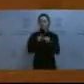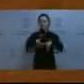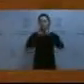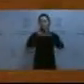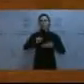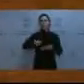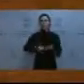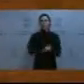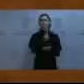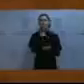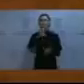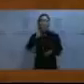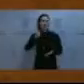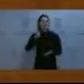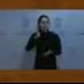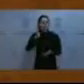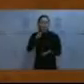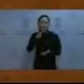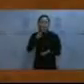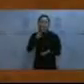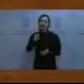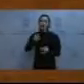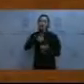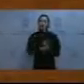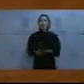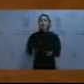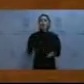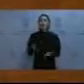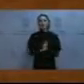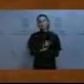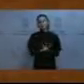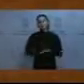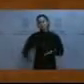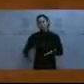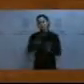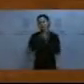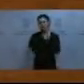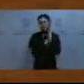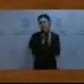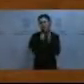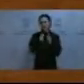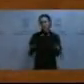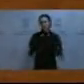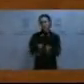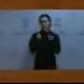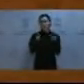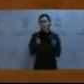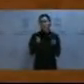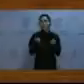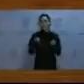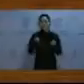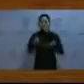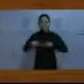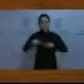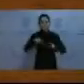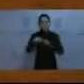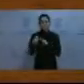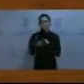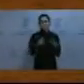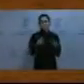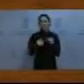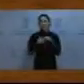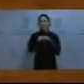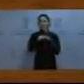contractual, SOGEPSA se considera que esta no ha garantizado el cumplimiento de los principios de publicidad y de concurrencia, e indirectamente los de transparencia, igualdad de trato y